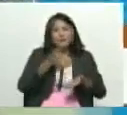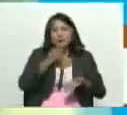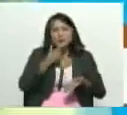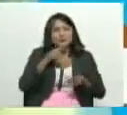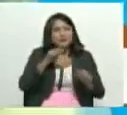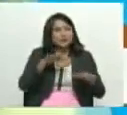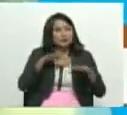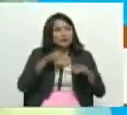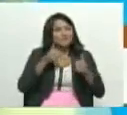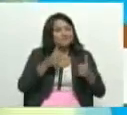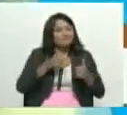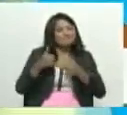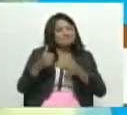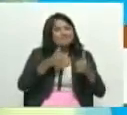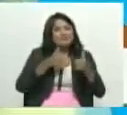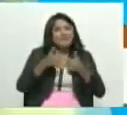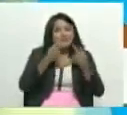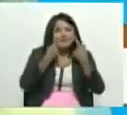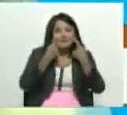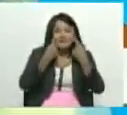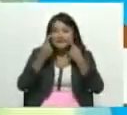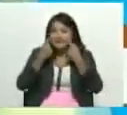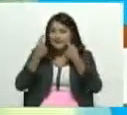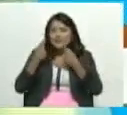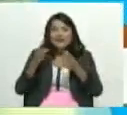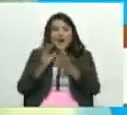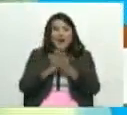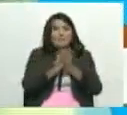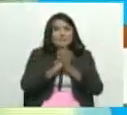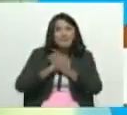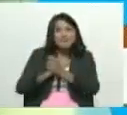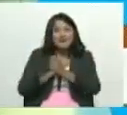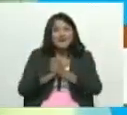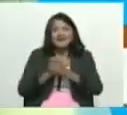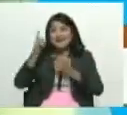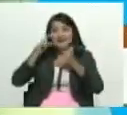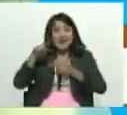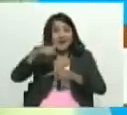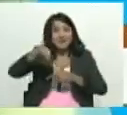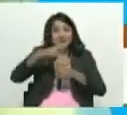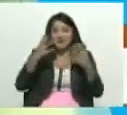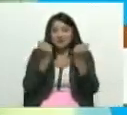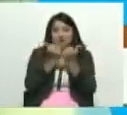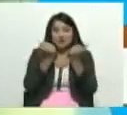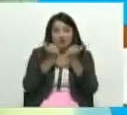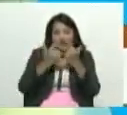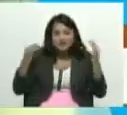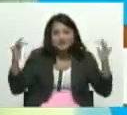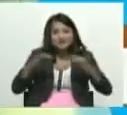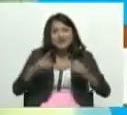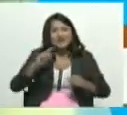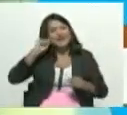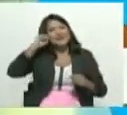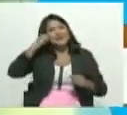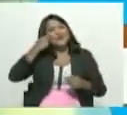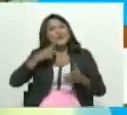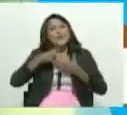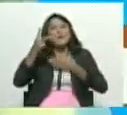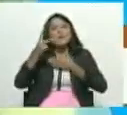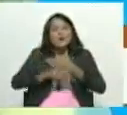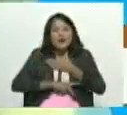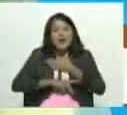mirando esta sala llena de los amigos y las amigas de Chávez uno se remite a la luz presidente No porque